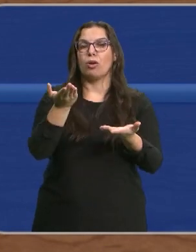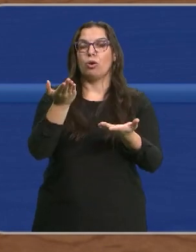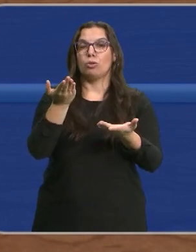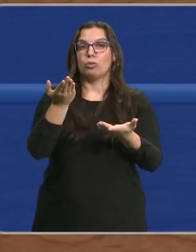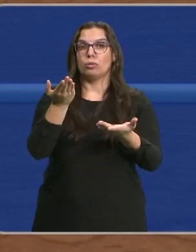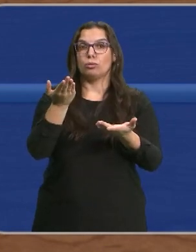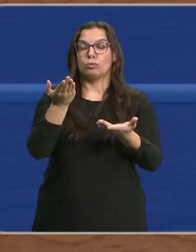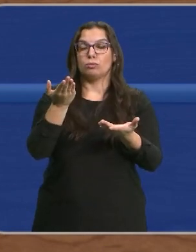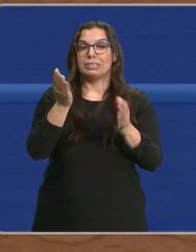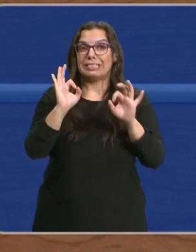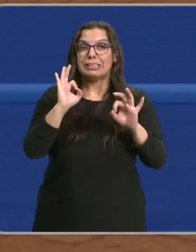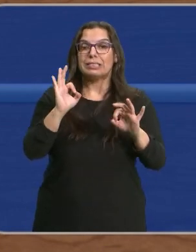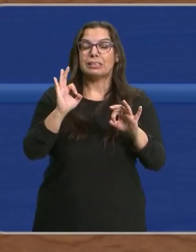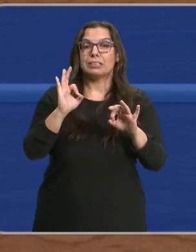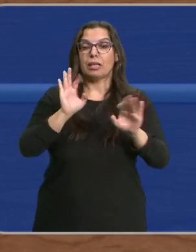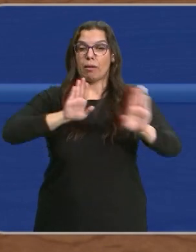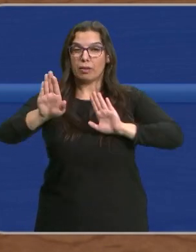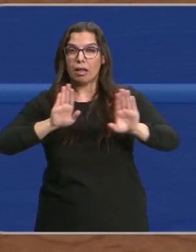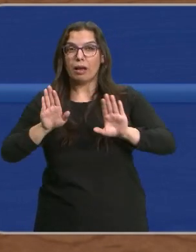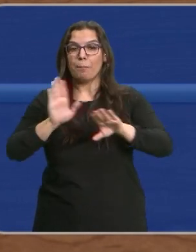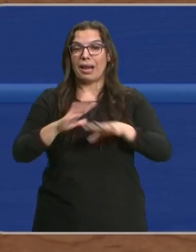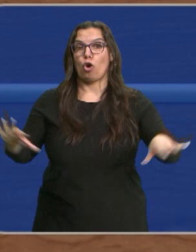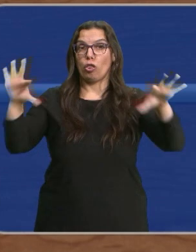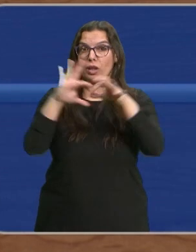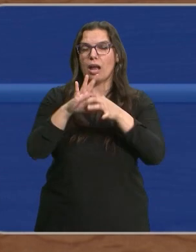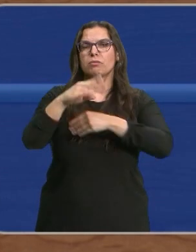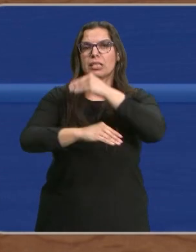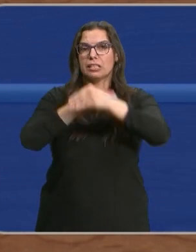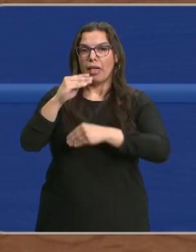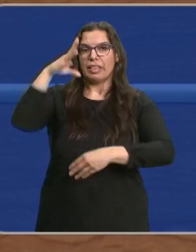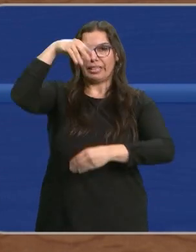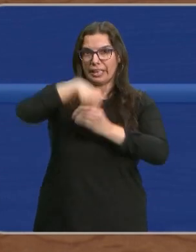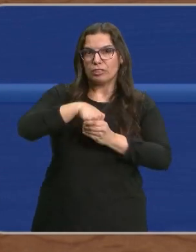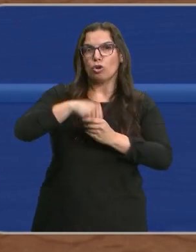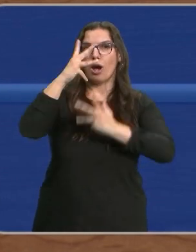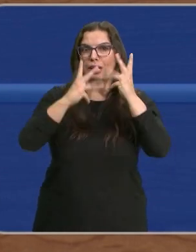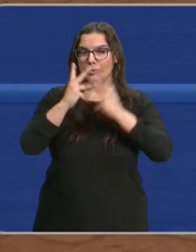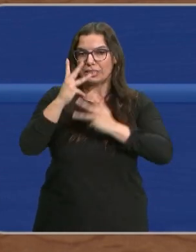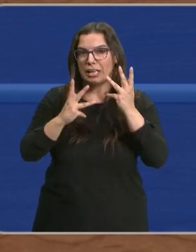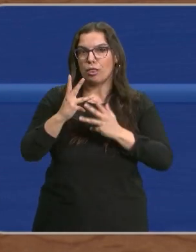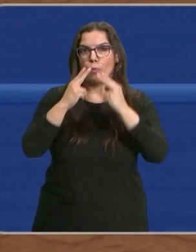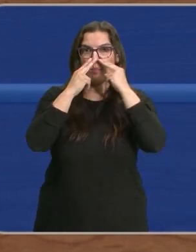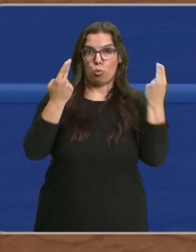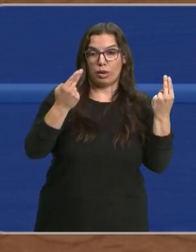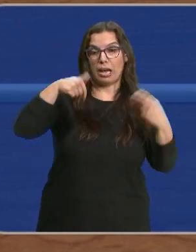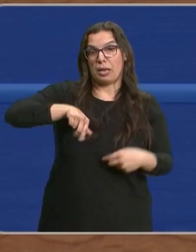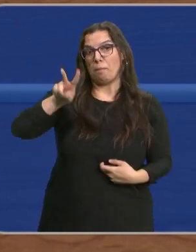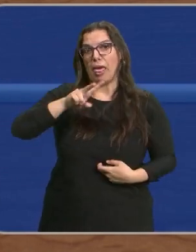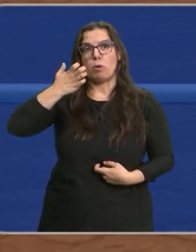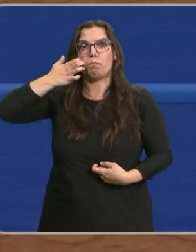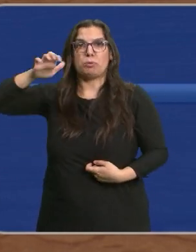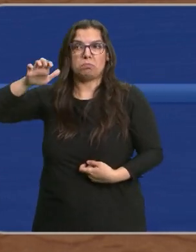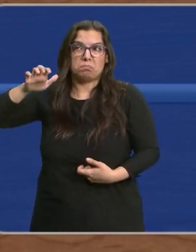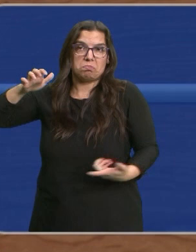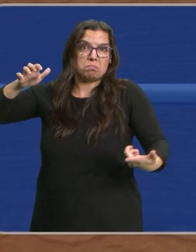la mediación, el arbitraje y la conciliación se lleva a cabo en las instalaciones de la administración. En Valladolid era una